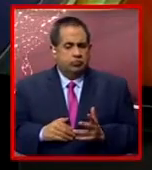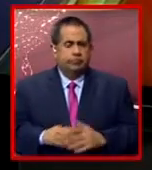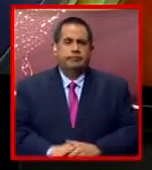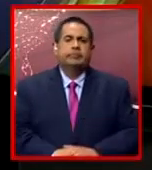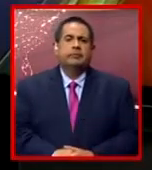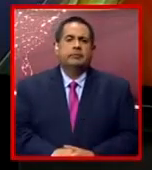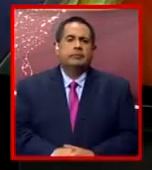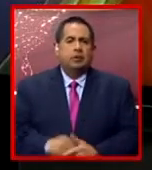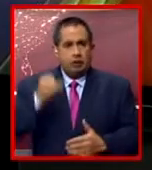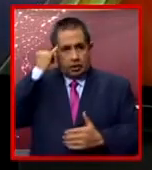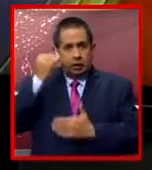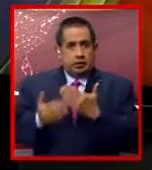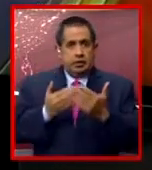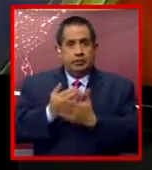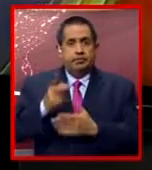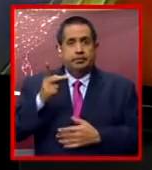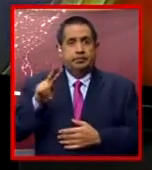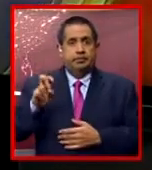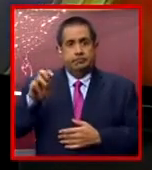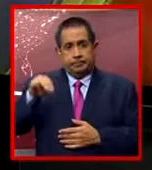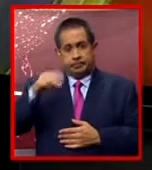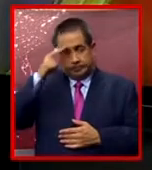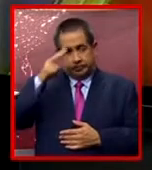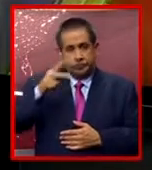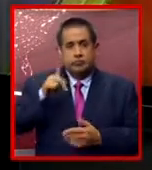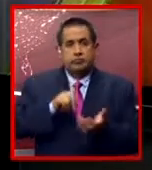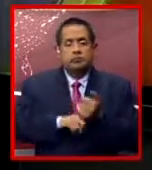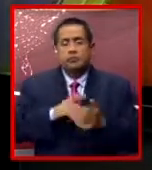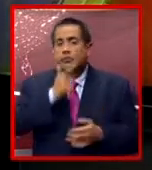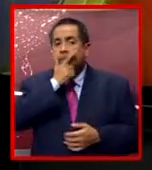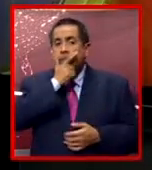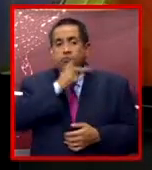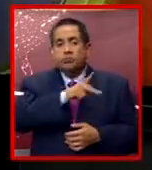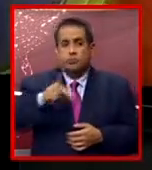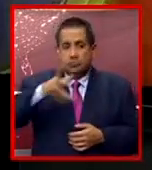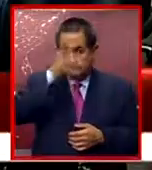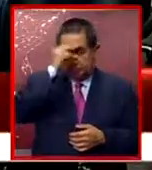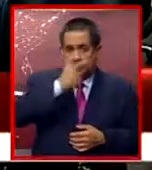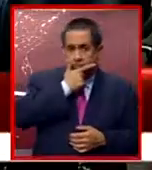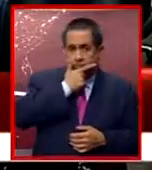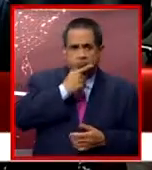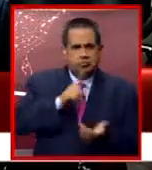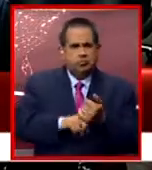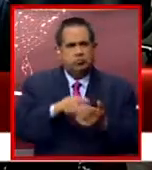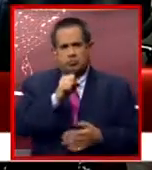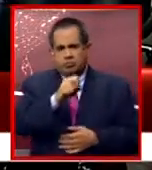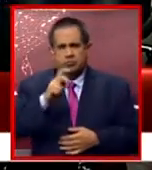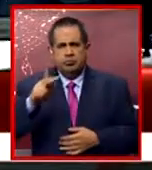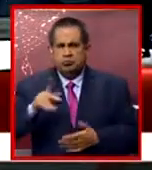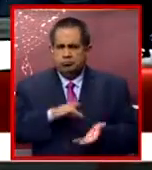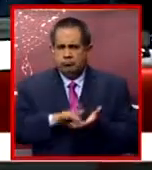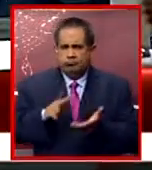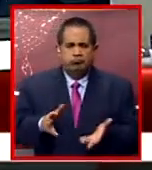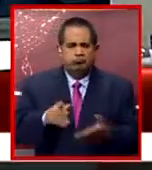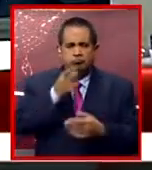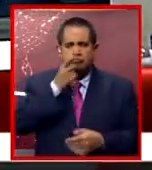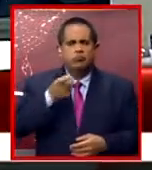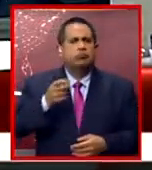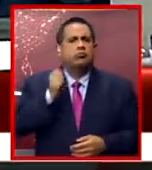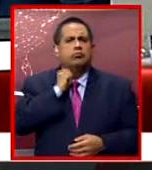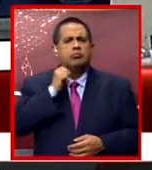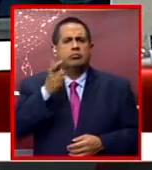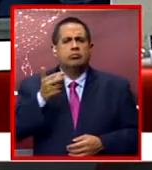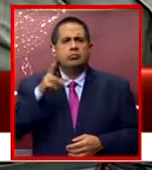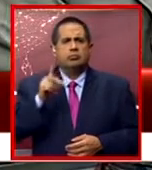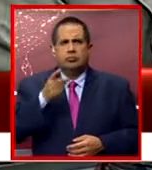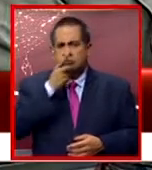Una de las propuestas del Partido Verde Ecologista, como es Inglés para Todos, ha sido impulsada por la Secretaría de Educación, expresó el senador Gerardo Flores.